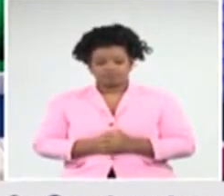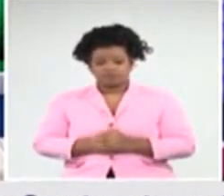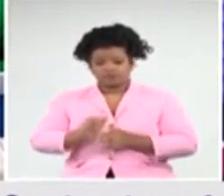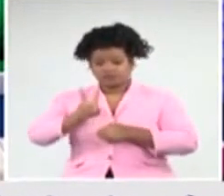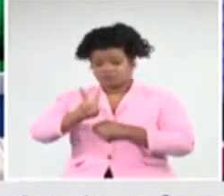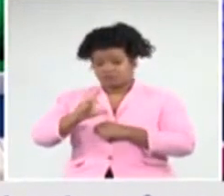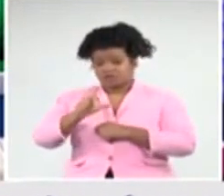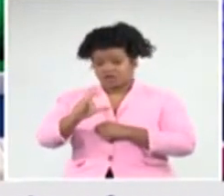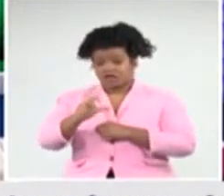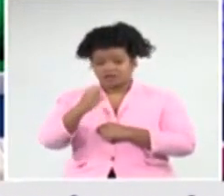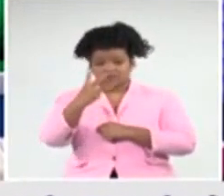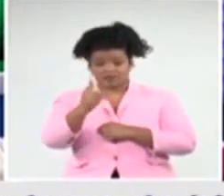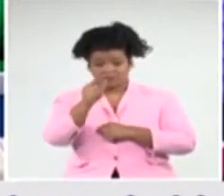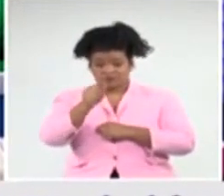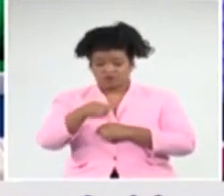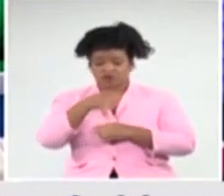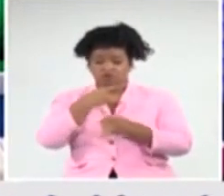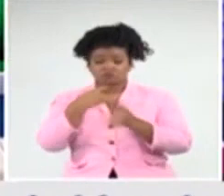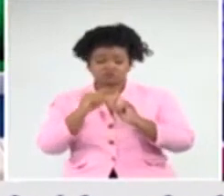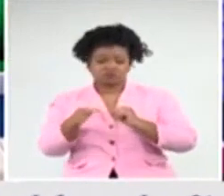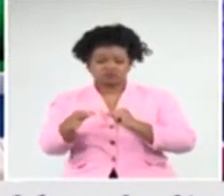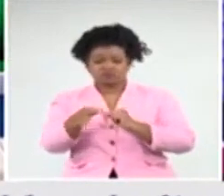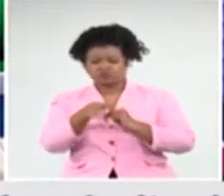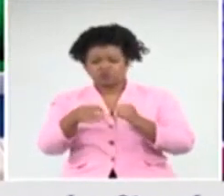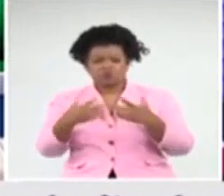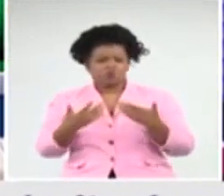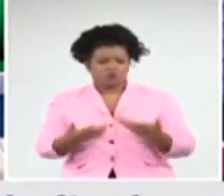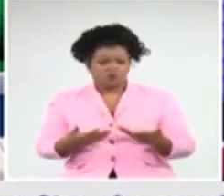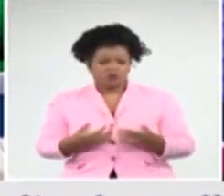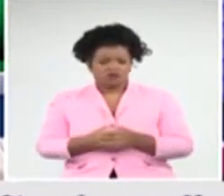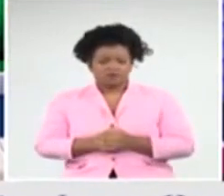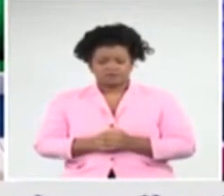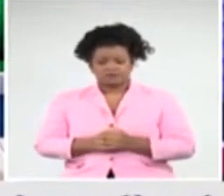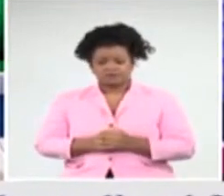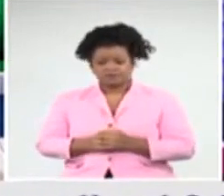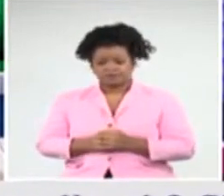3 fallecimientos que ocurrieron del municipio